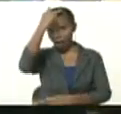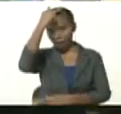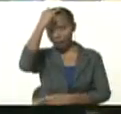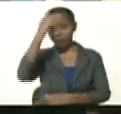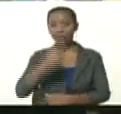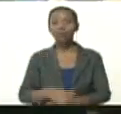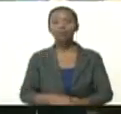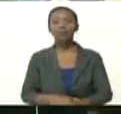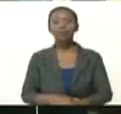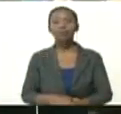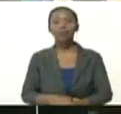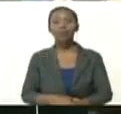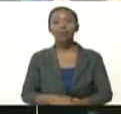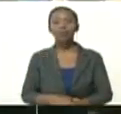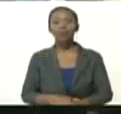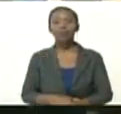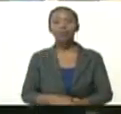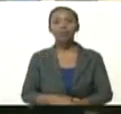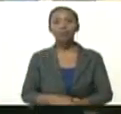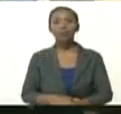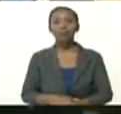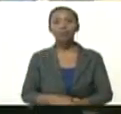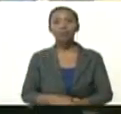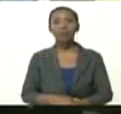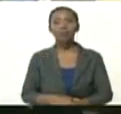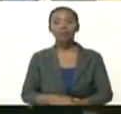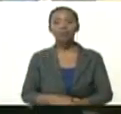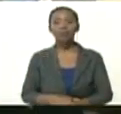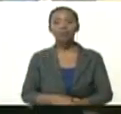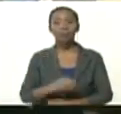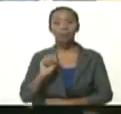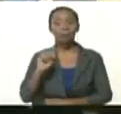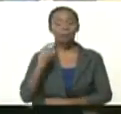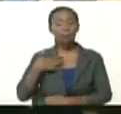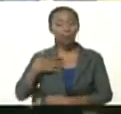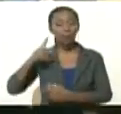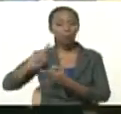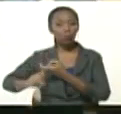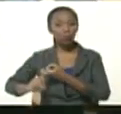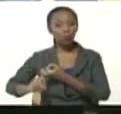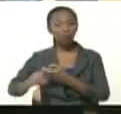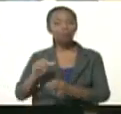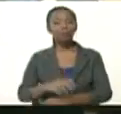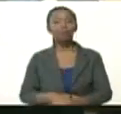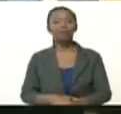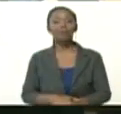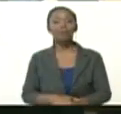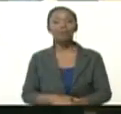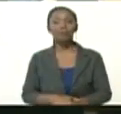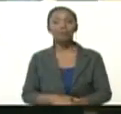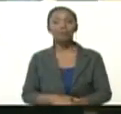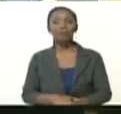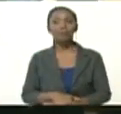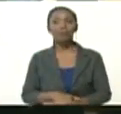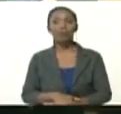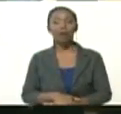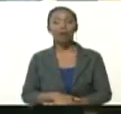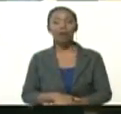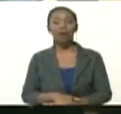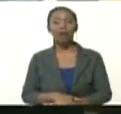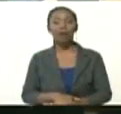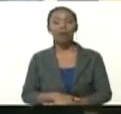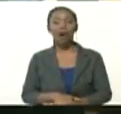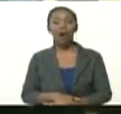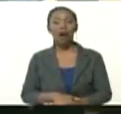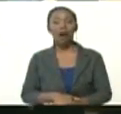Aizami. Está la primera combatiente, Cilia. Está el